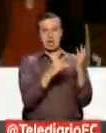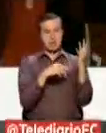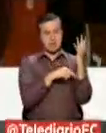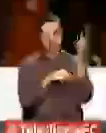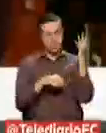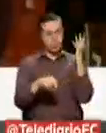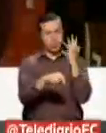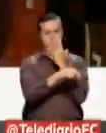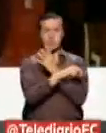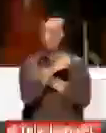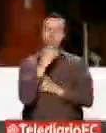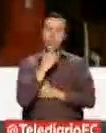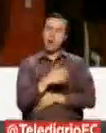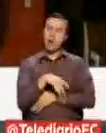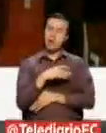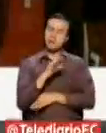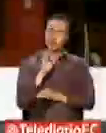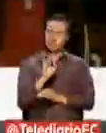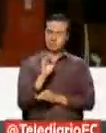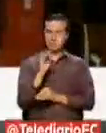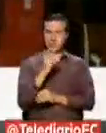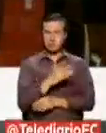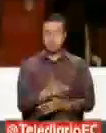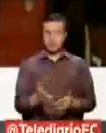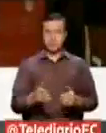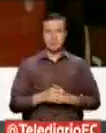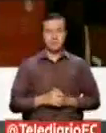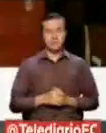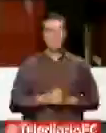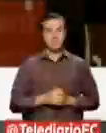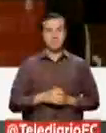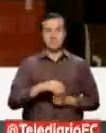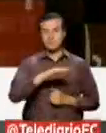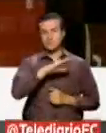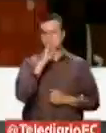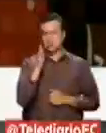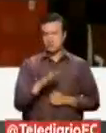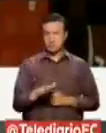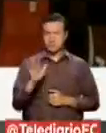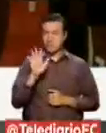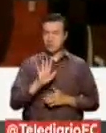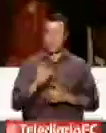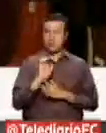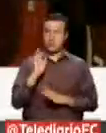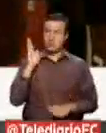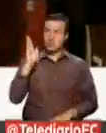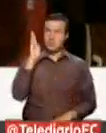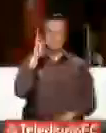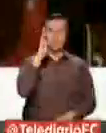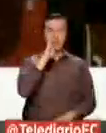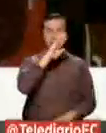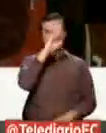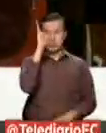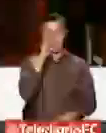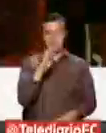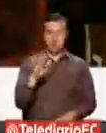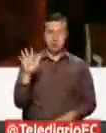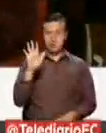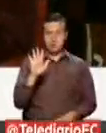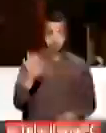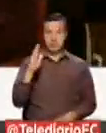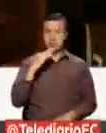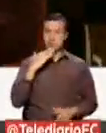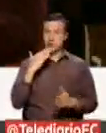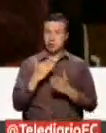ese es el impacto que nosotros causamos con nuestro invento. Perfecto. En una camioneta estarán recorriendo el Ecuador. Exactamente, vamos a recorrer,